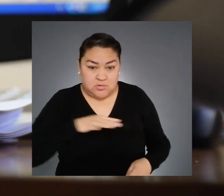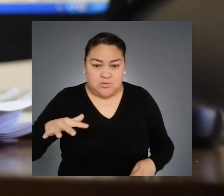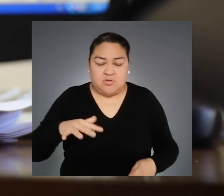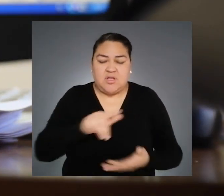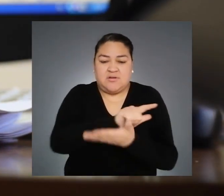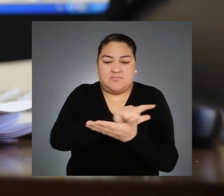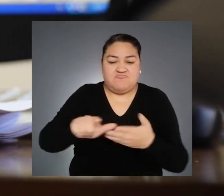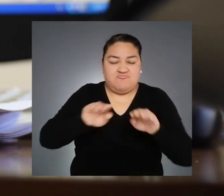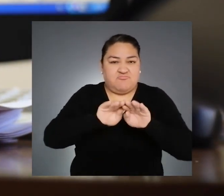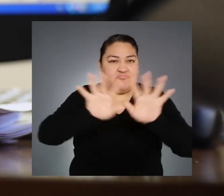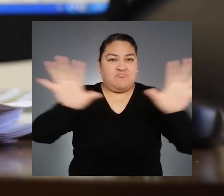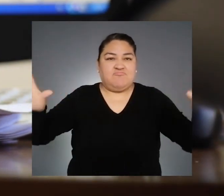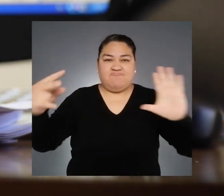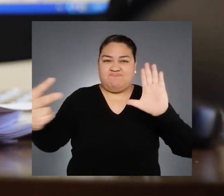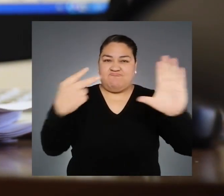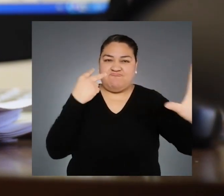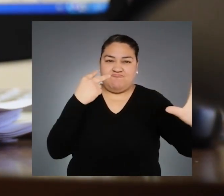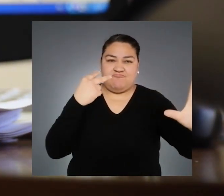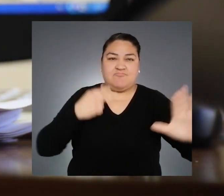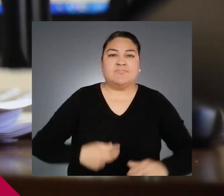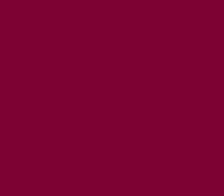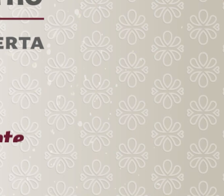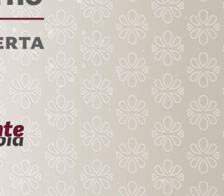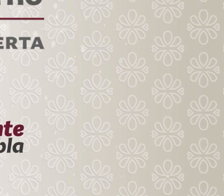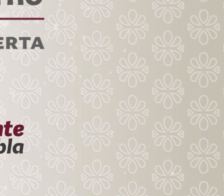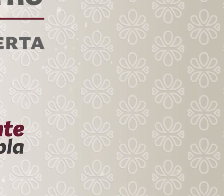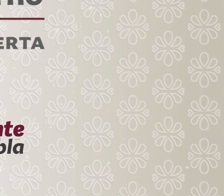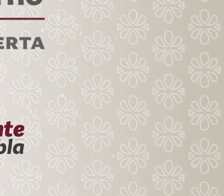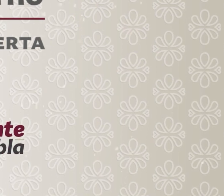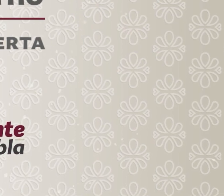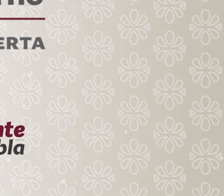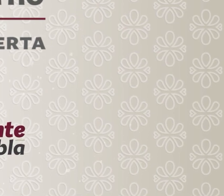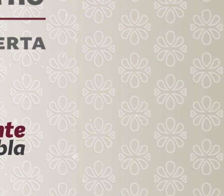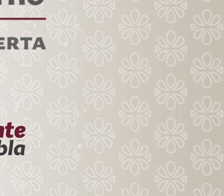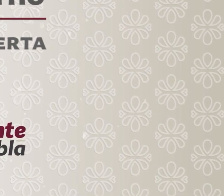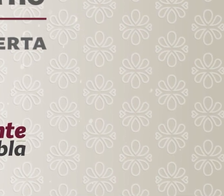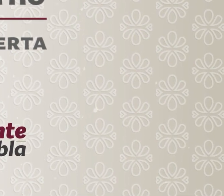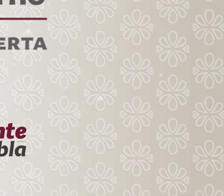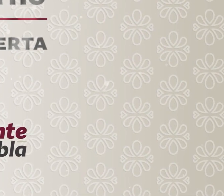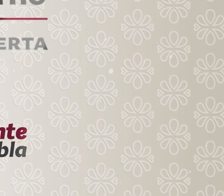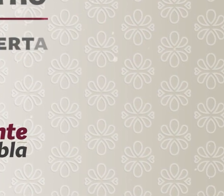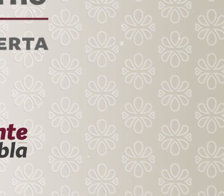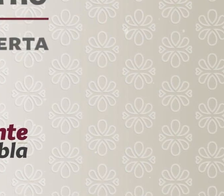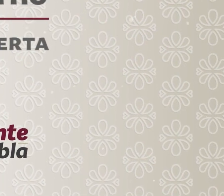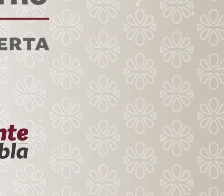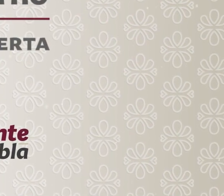y comprometido con la transparencia. Un gobierno de la gente que engrandece a Puebla.